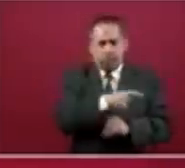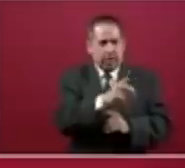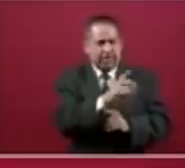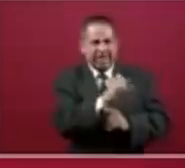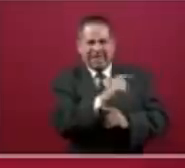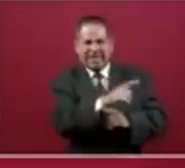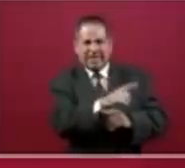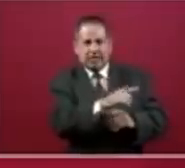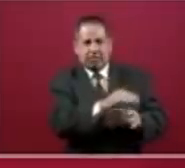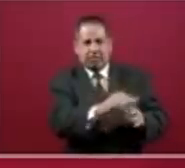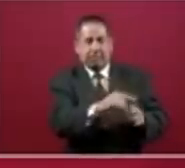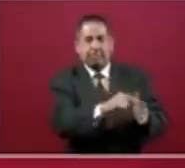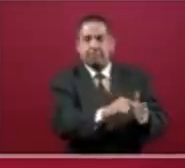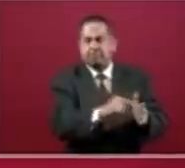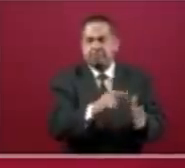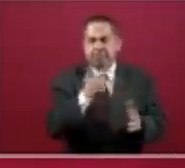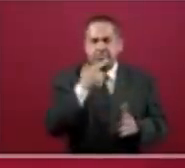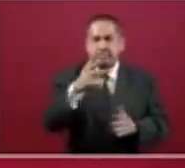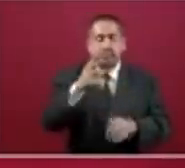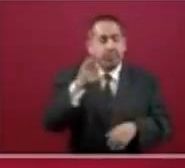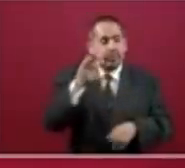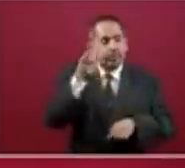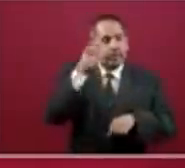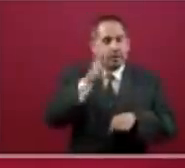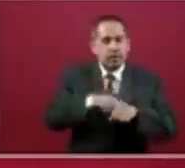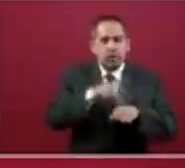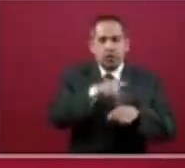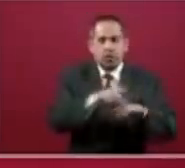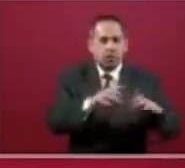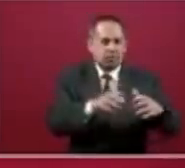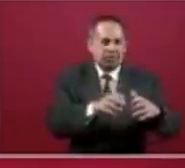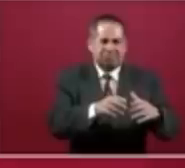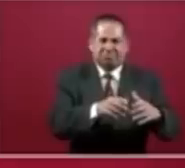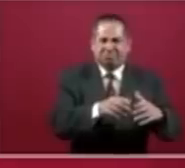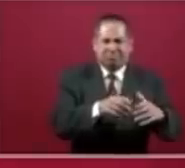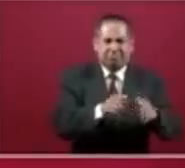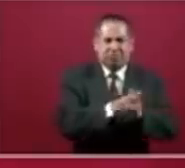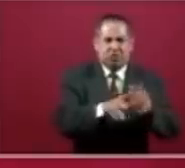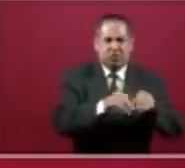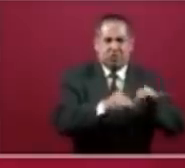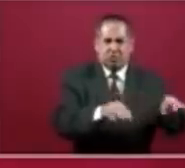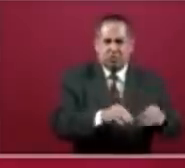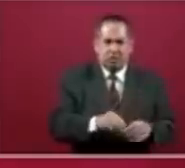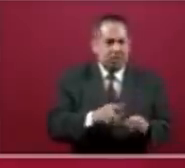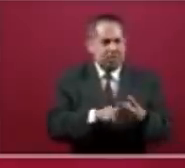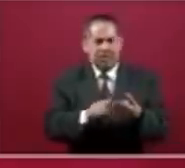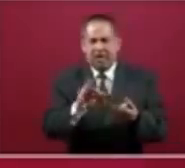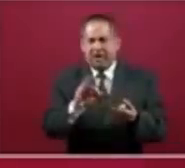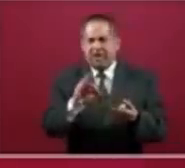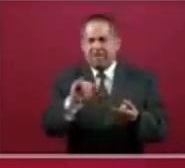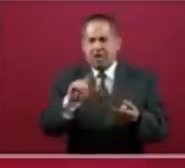Cabrera, el director del Hijo del Aguizote, Filomeno Mata,